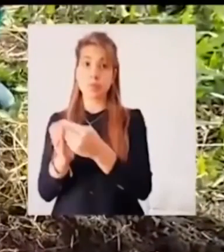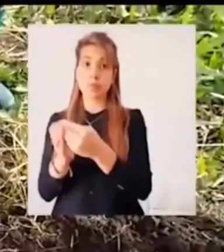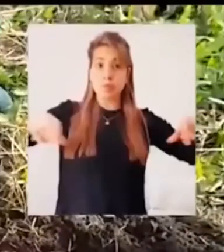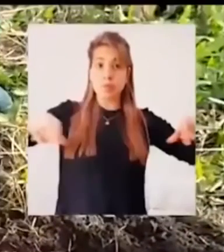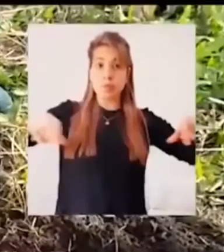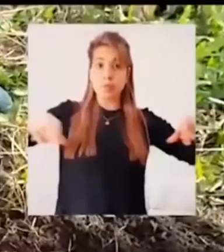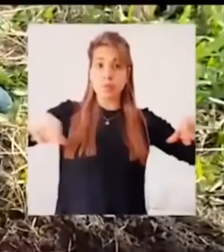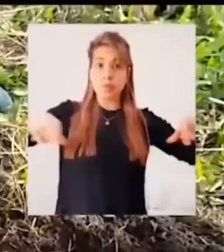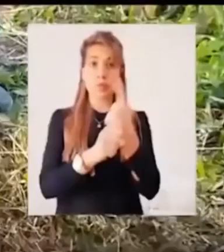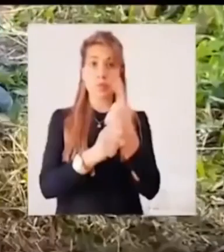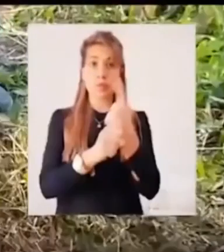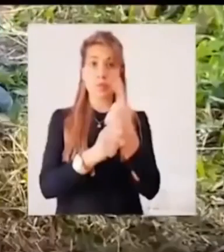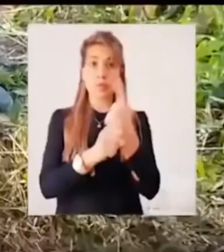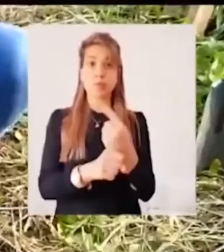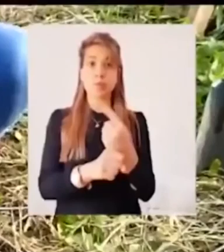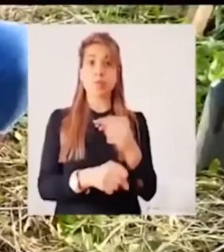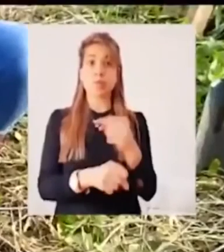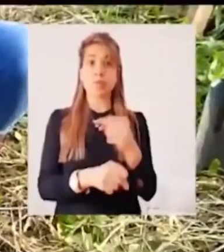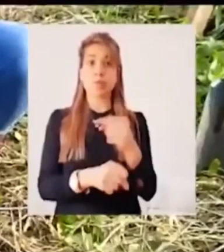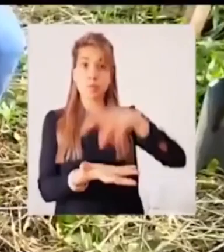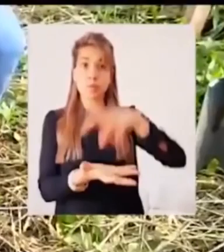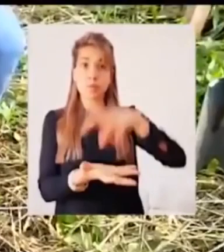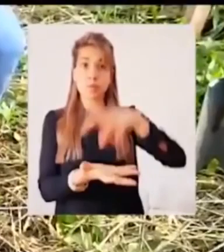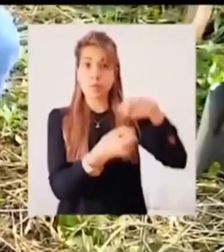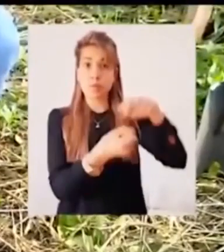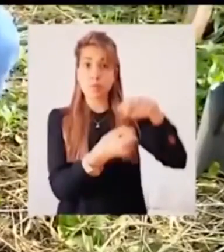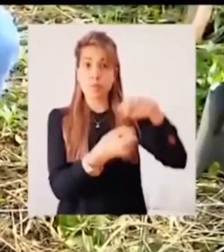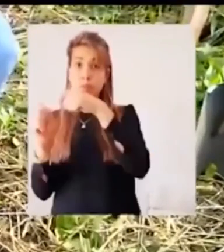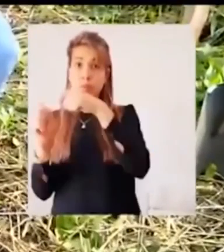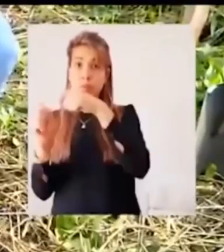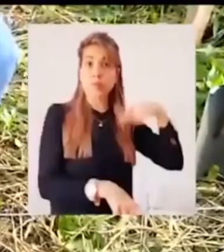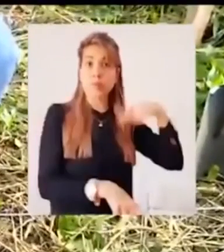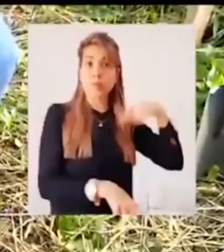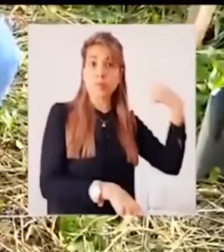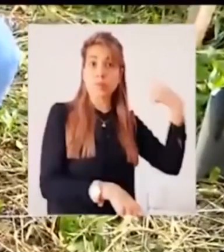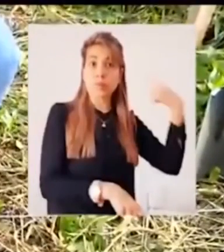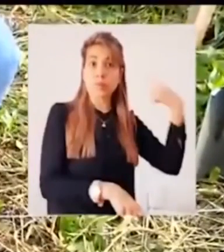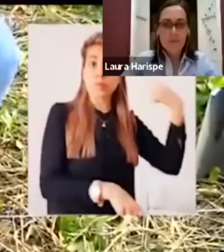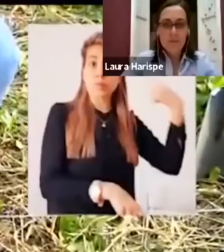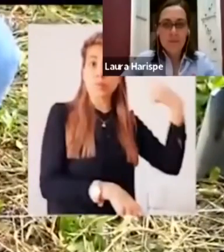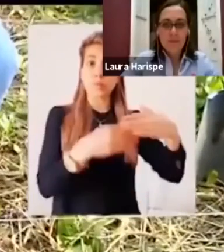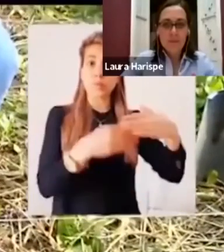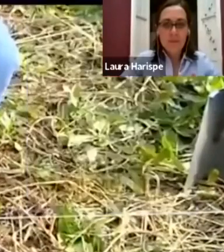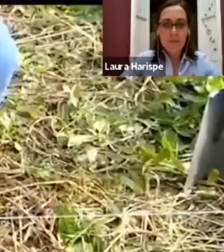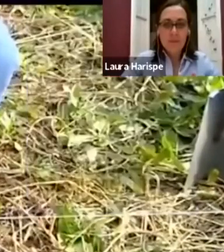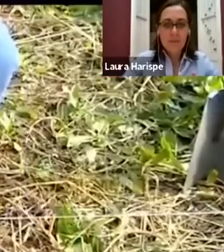Estos panes, una vez removidos, se colocan por delante de la fila abierta.